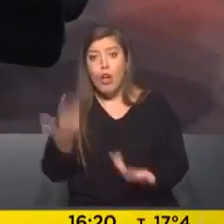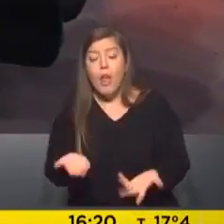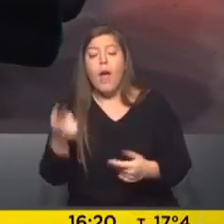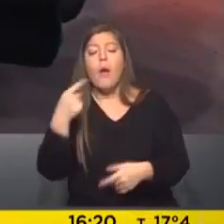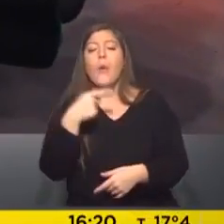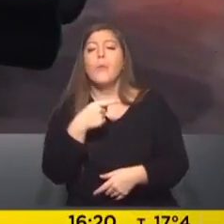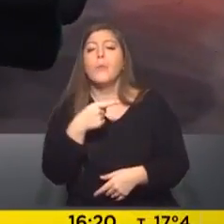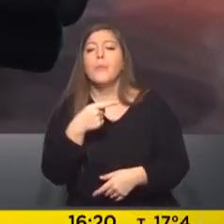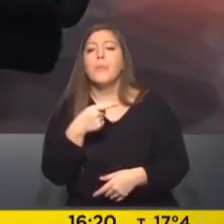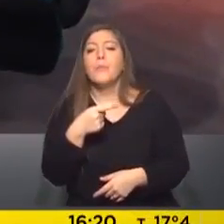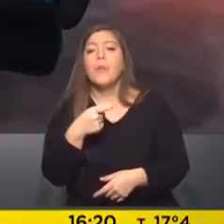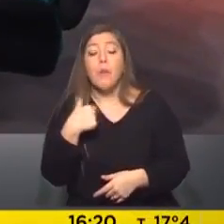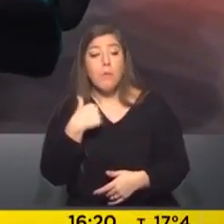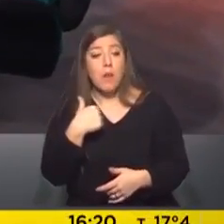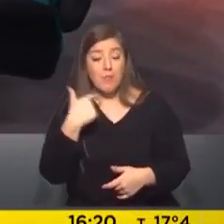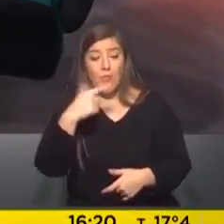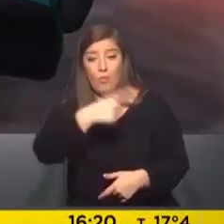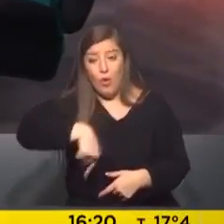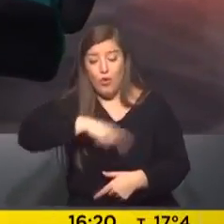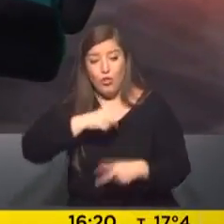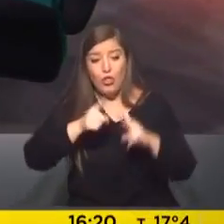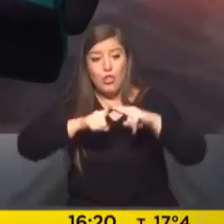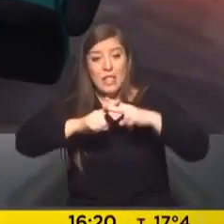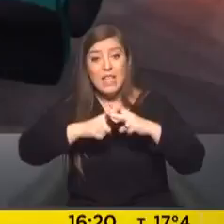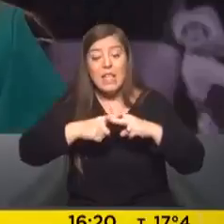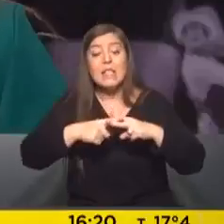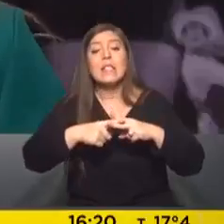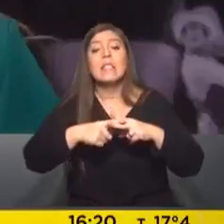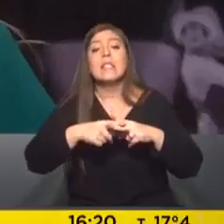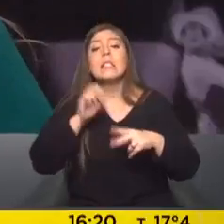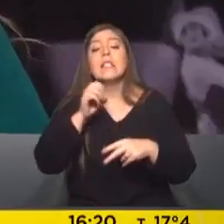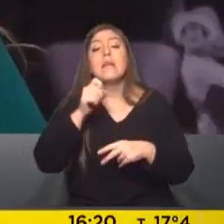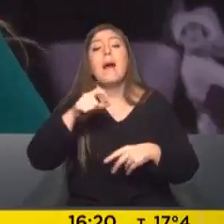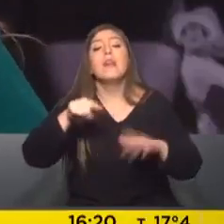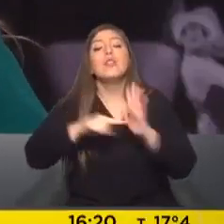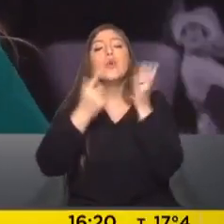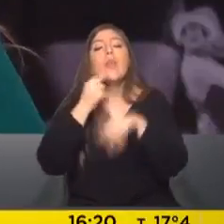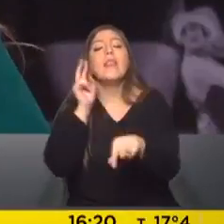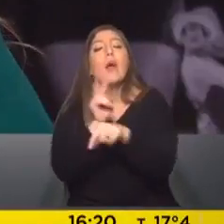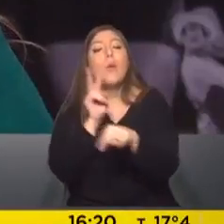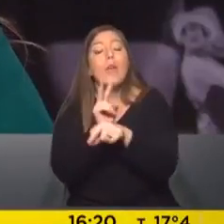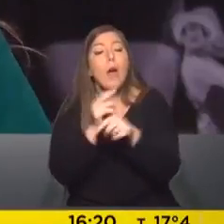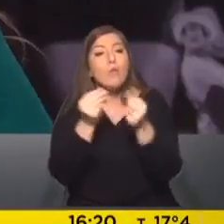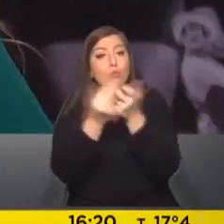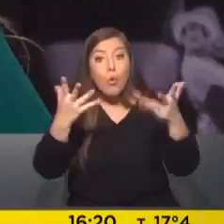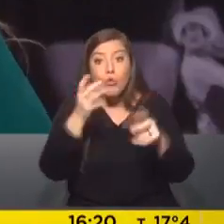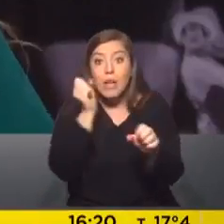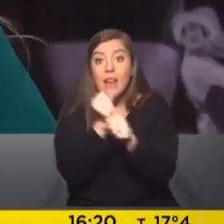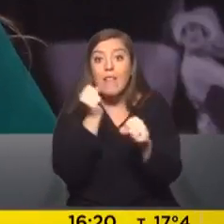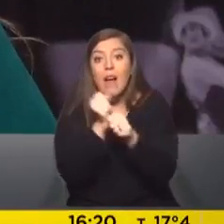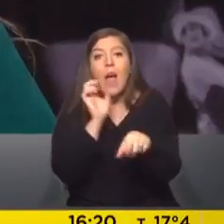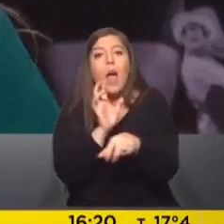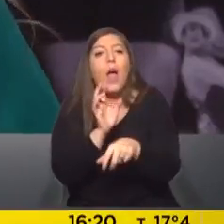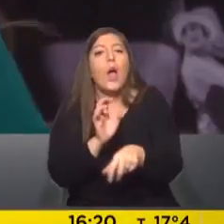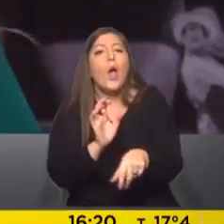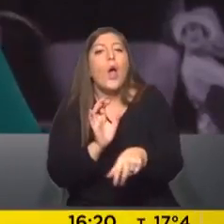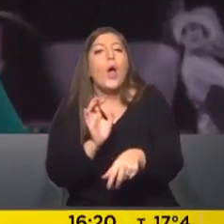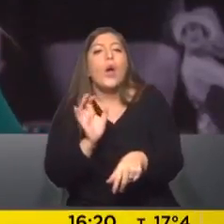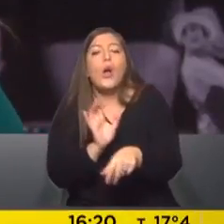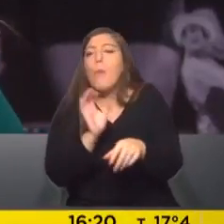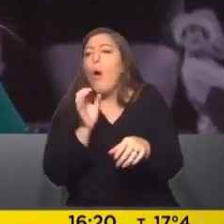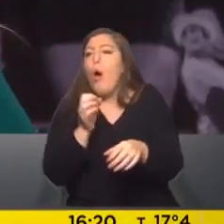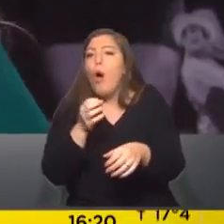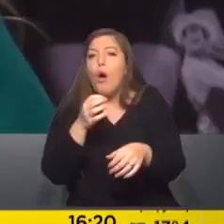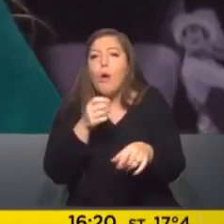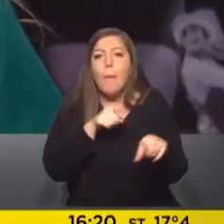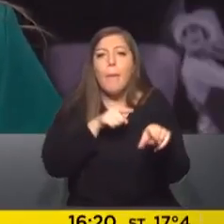cuando les planteas, hacemos talleres de ciudades que cuidan, se llama, ¿no? Y les planteamos, muchas trabajan como changa del cuidado, no como un oficio,